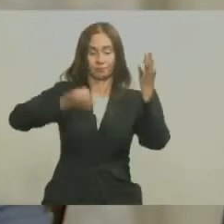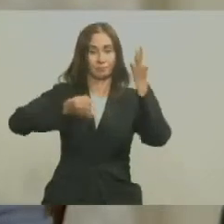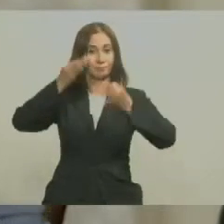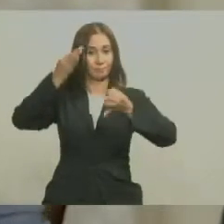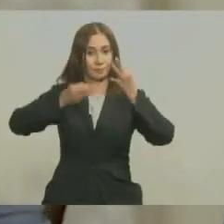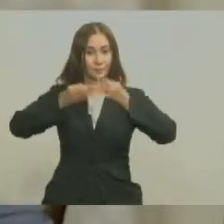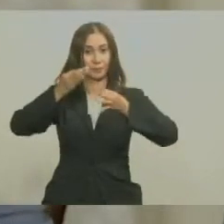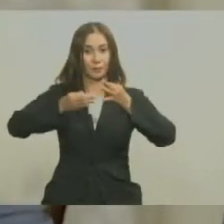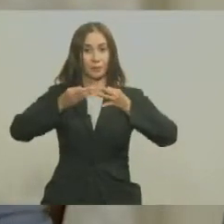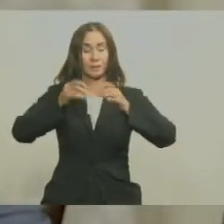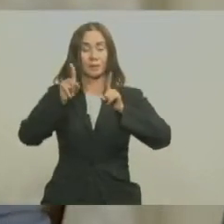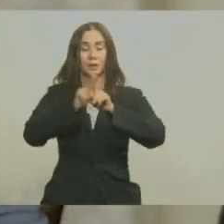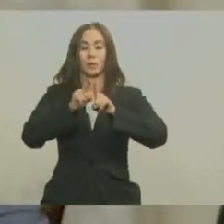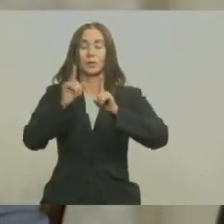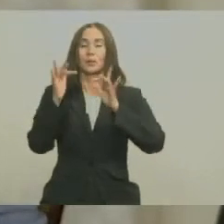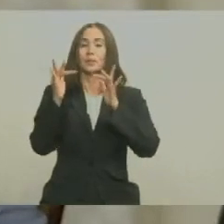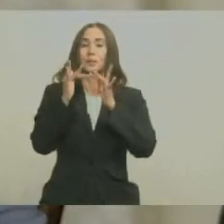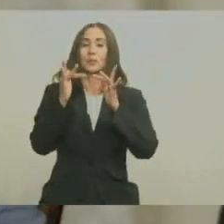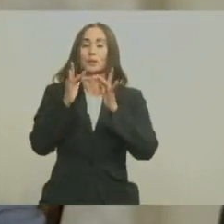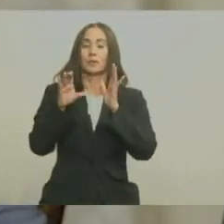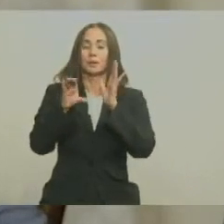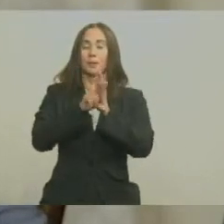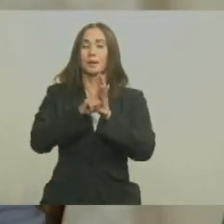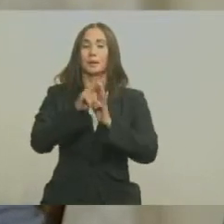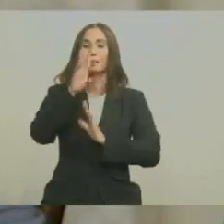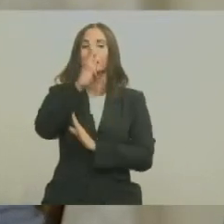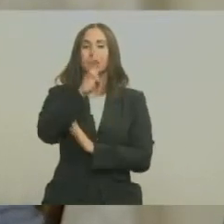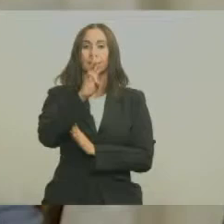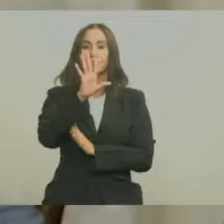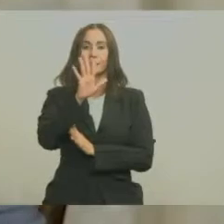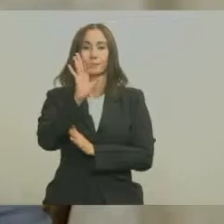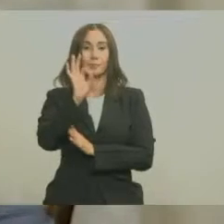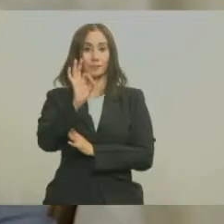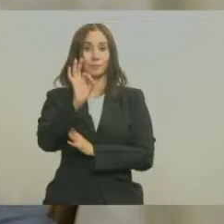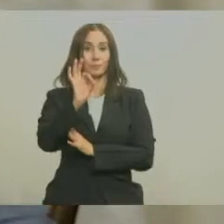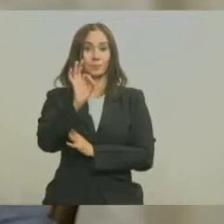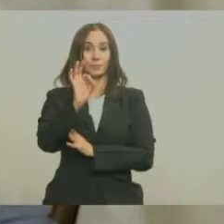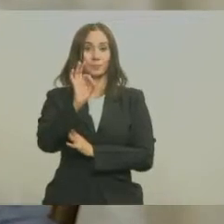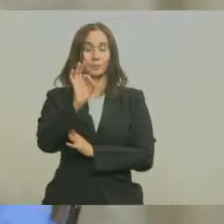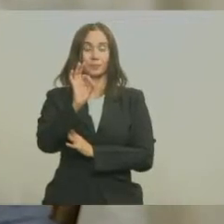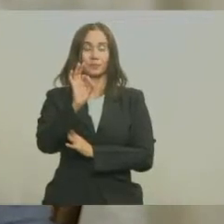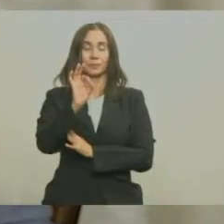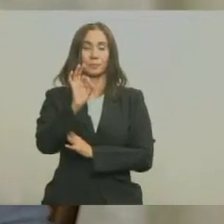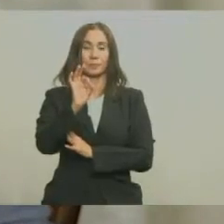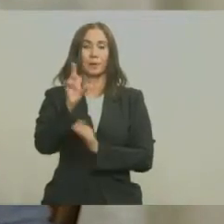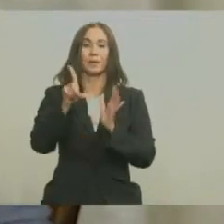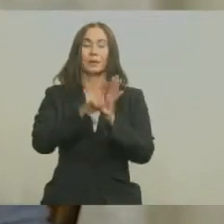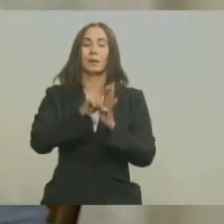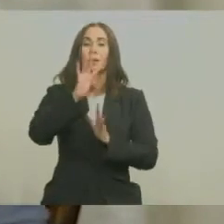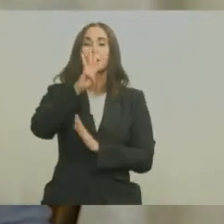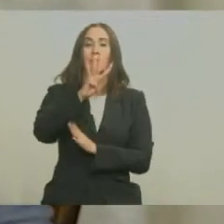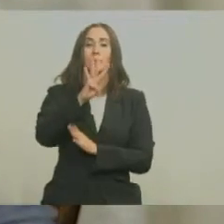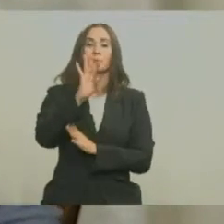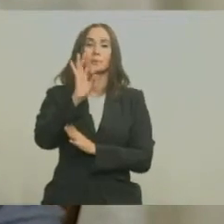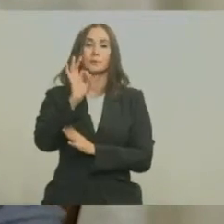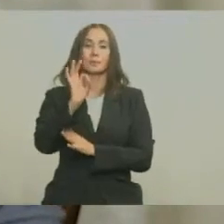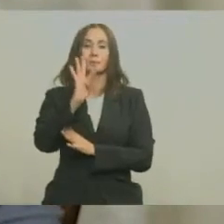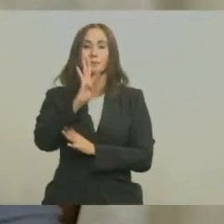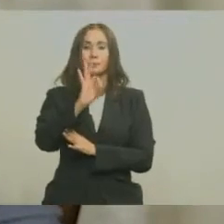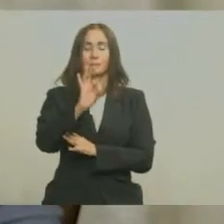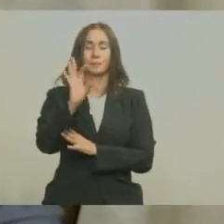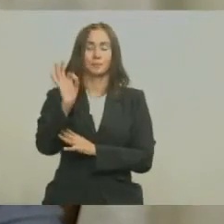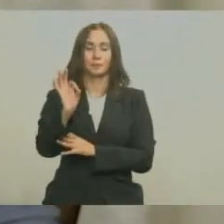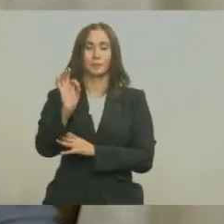necesidad de tocar también la ley 659 de actos del Estado Civil y de la ley 4999, que